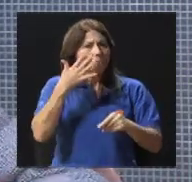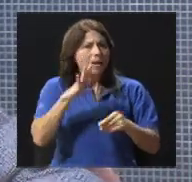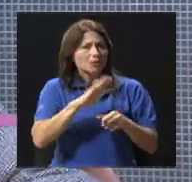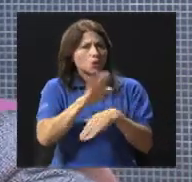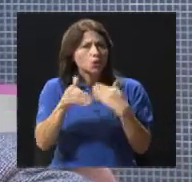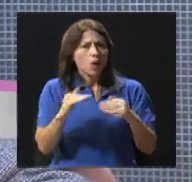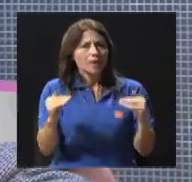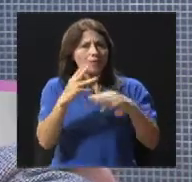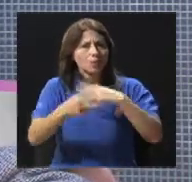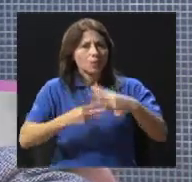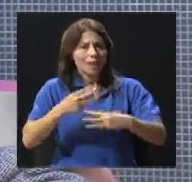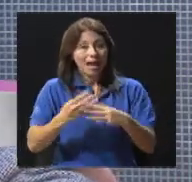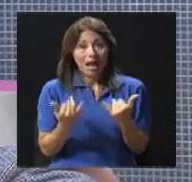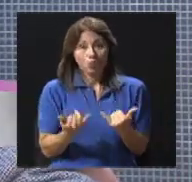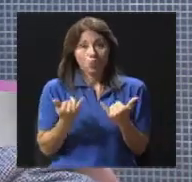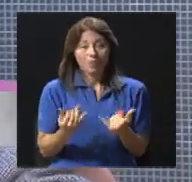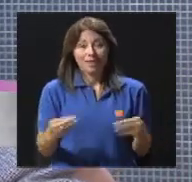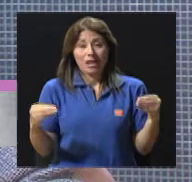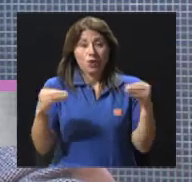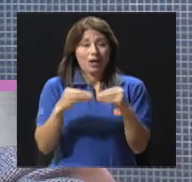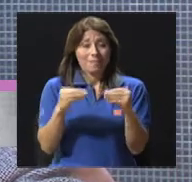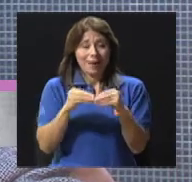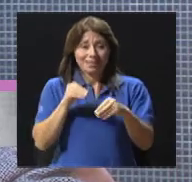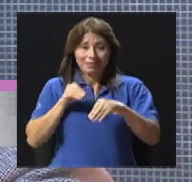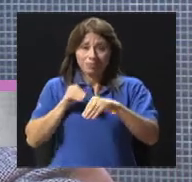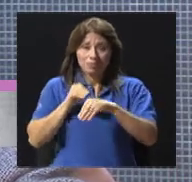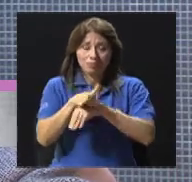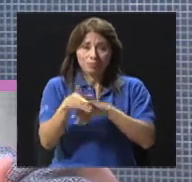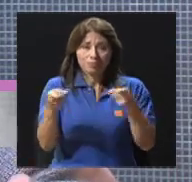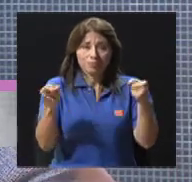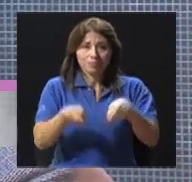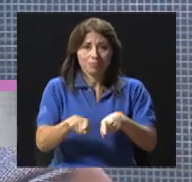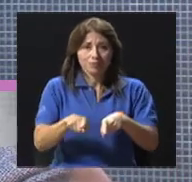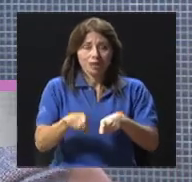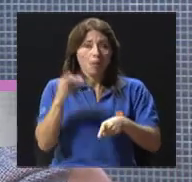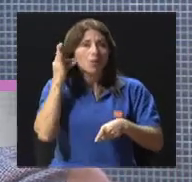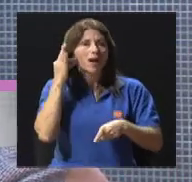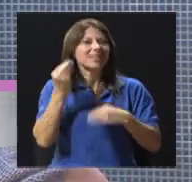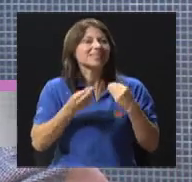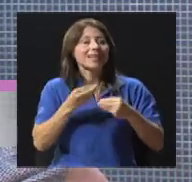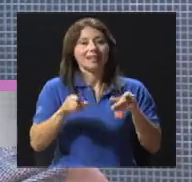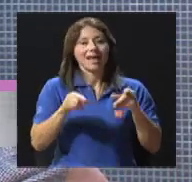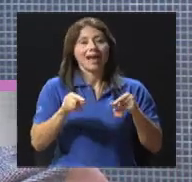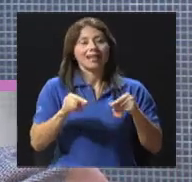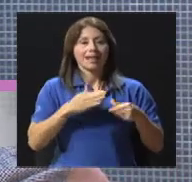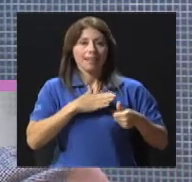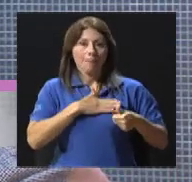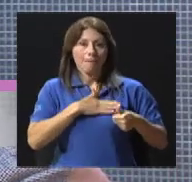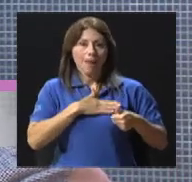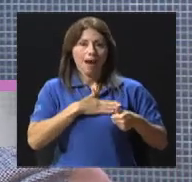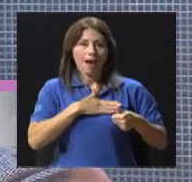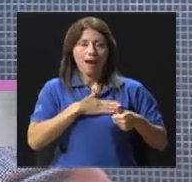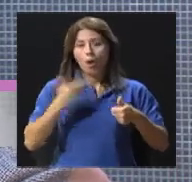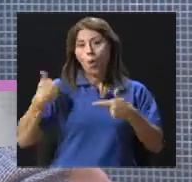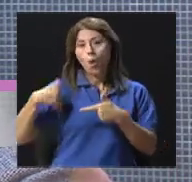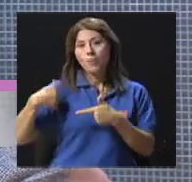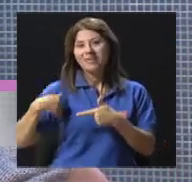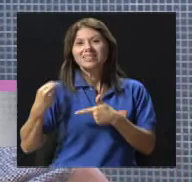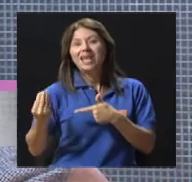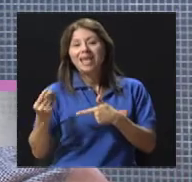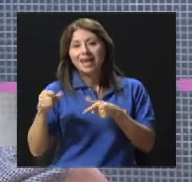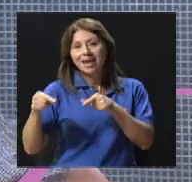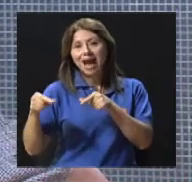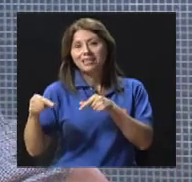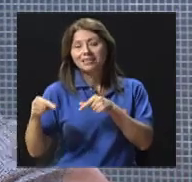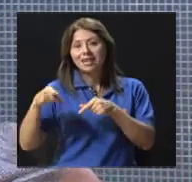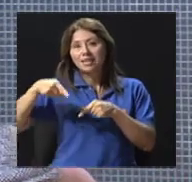mundial. Actualmente los cánceres que más afectan a las poblaciones, en el caso de las mujeres, es el cáncer de mama. En el caso de los hombres, es el cáncer